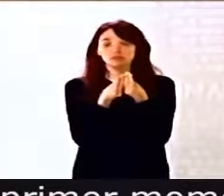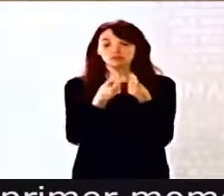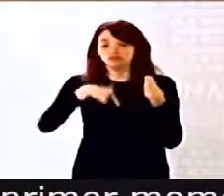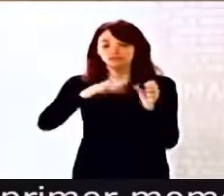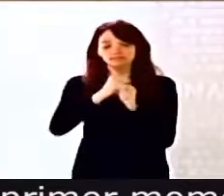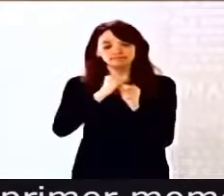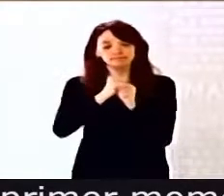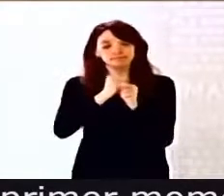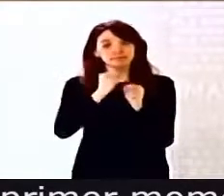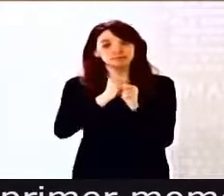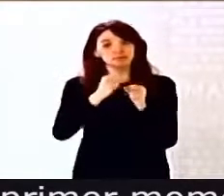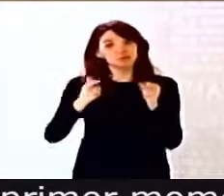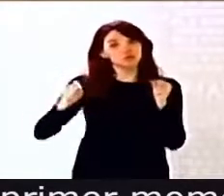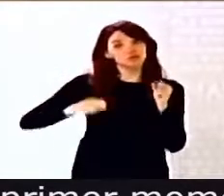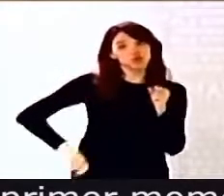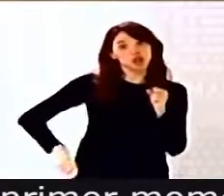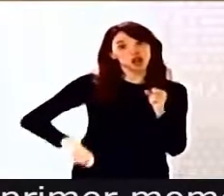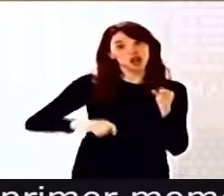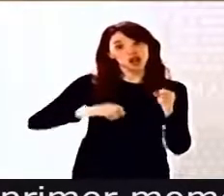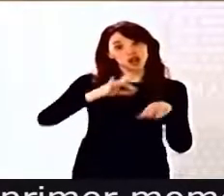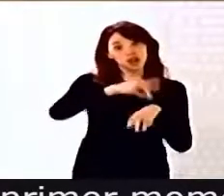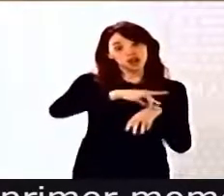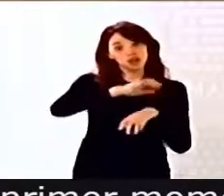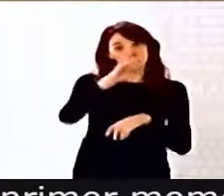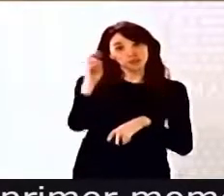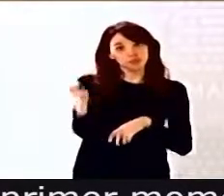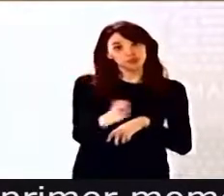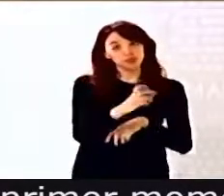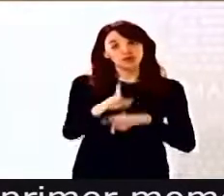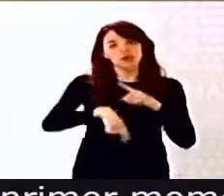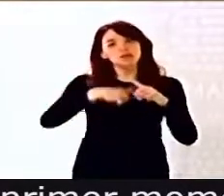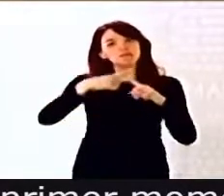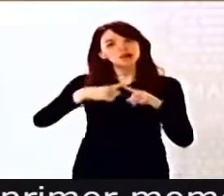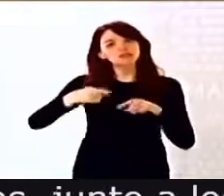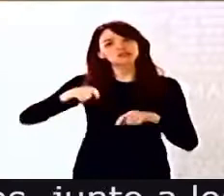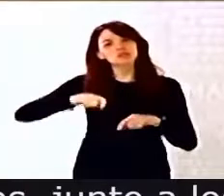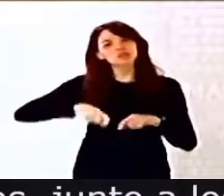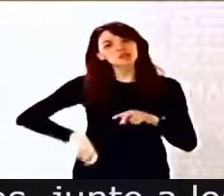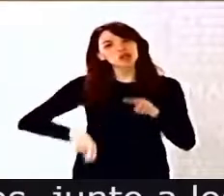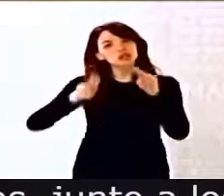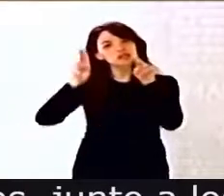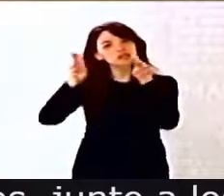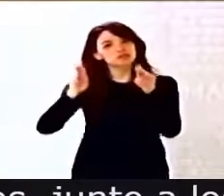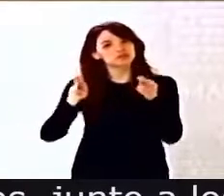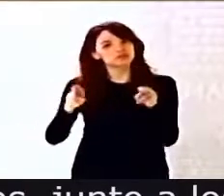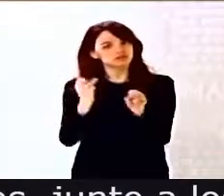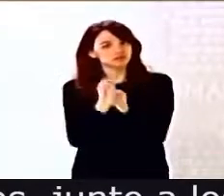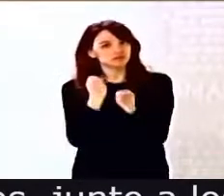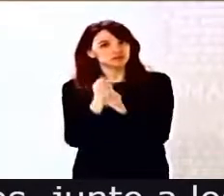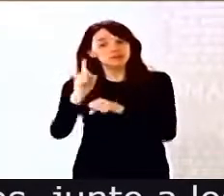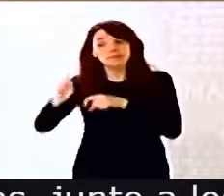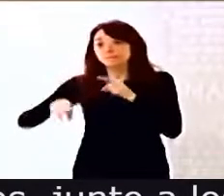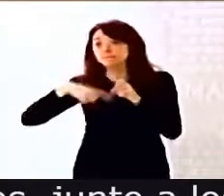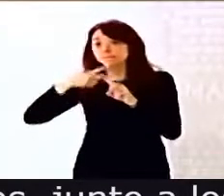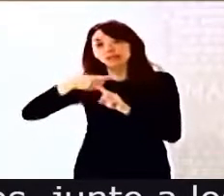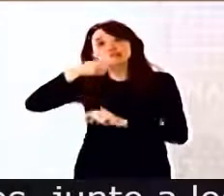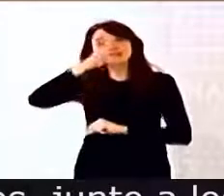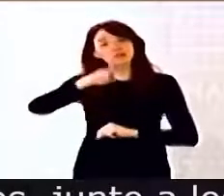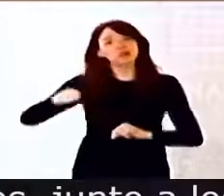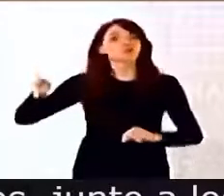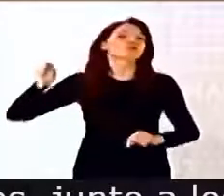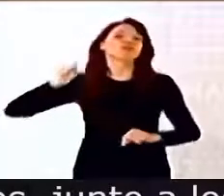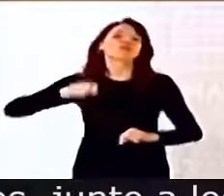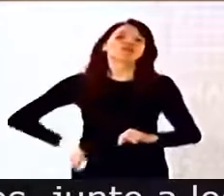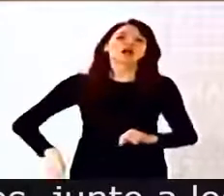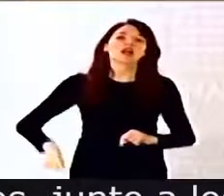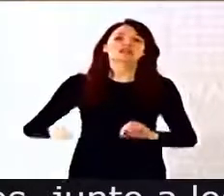profesionales sanitarios, junto a todos los profesionales sociosanitarios, junto a todos los